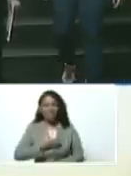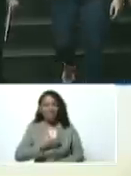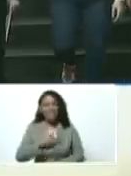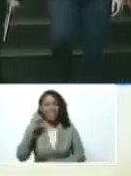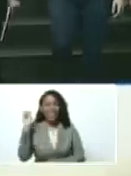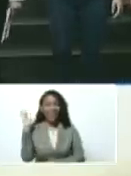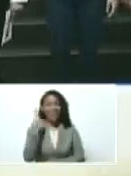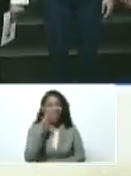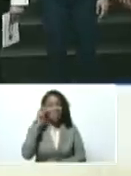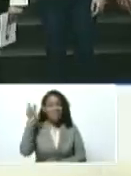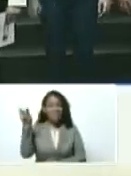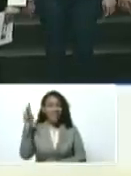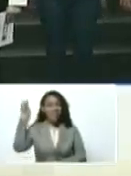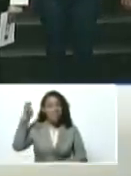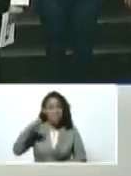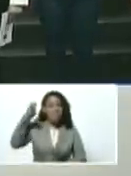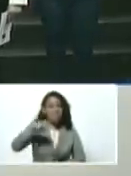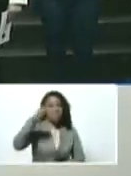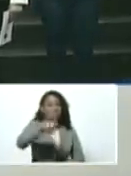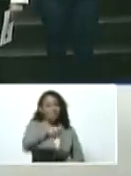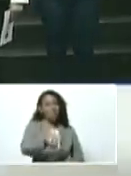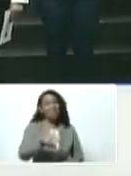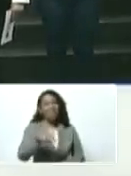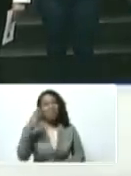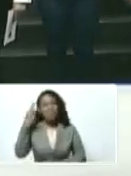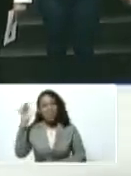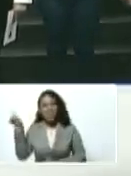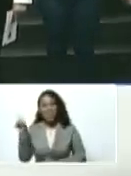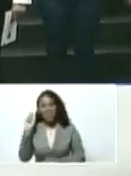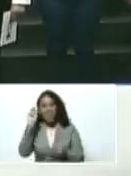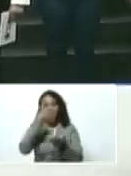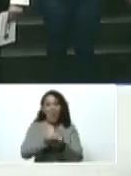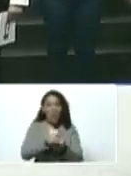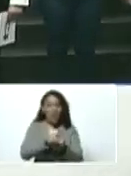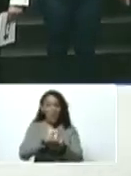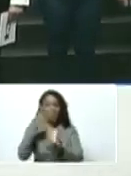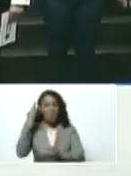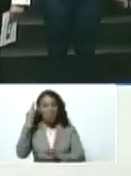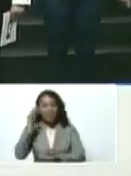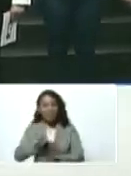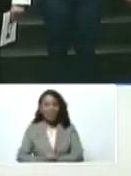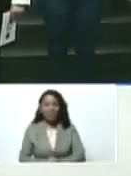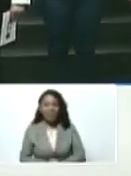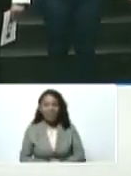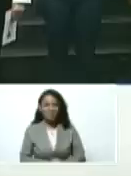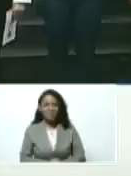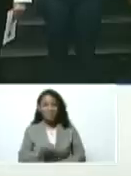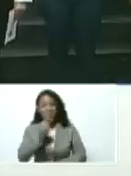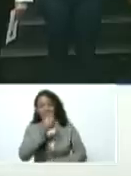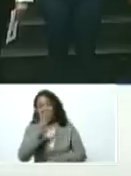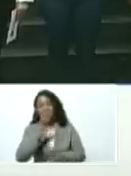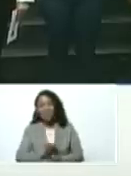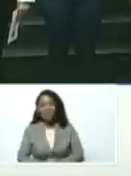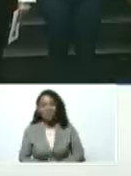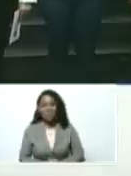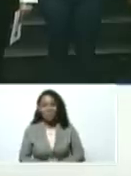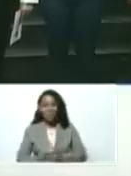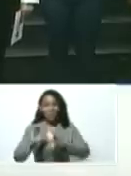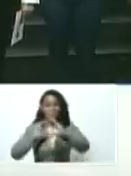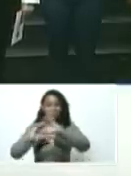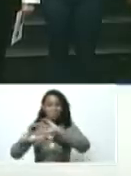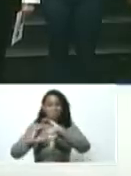viene Alexandra. Mira, viene bajando la escalera. Alexandra, llegó Alexandra. Bueno,